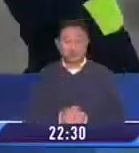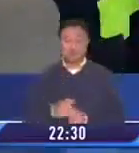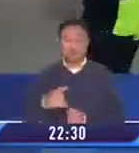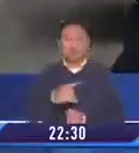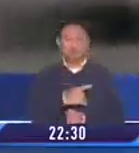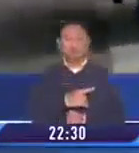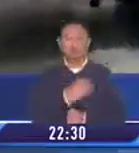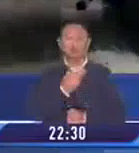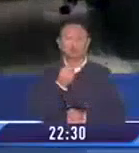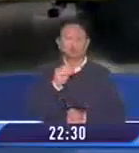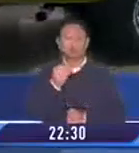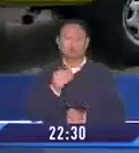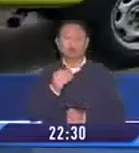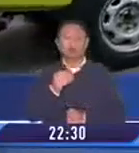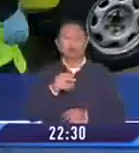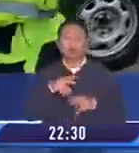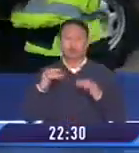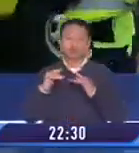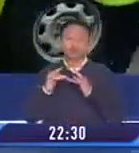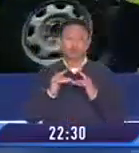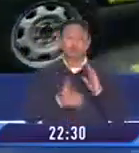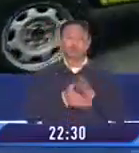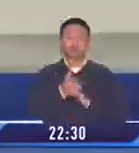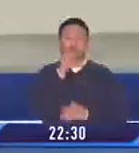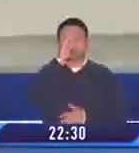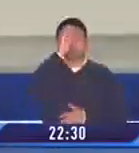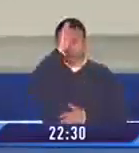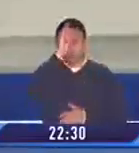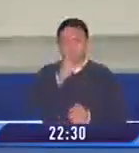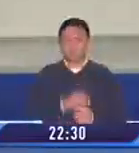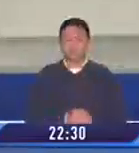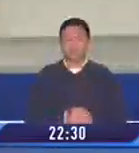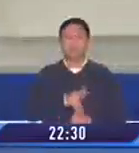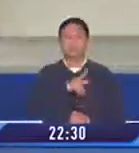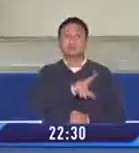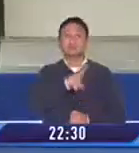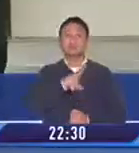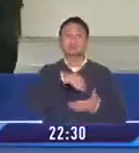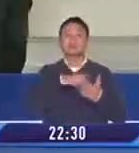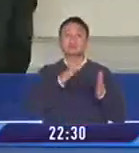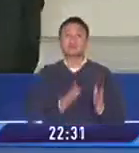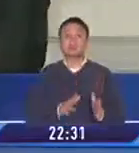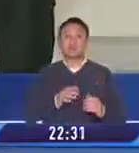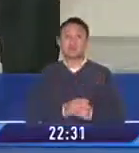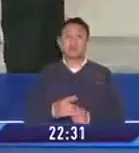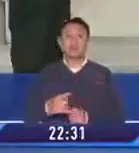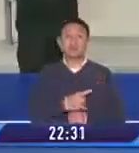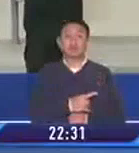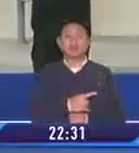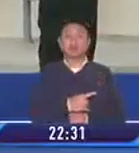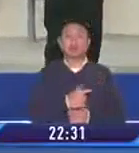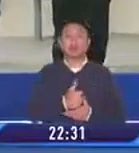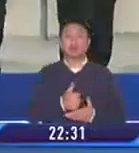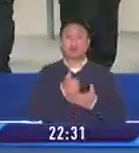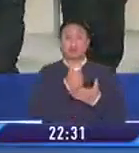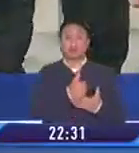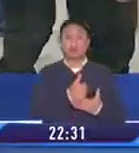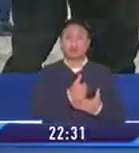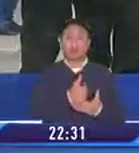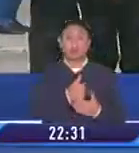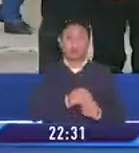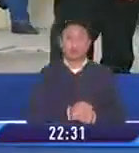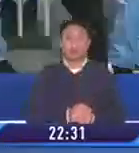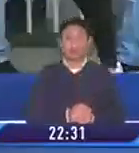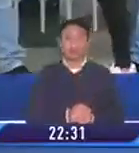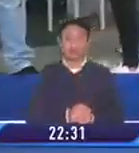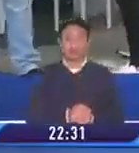tenso cuando los jóvenes salían en camillas hacia el hospital de Tulcán. En total, 32 estudiantes fueron intervenidos por las unidades médicas operativas. Tras las